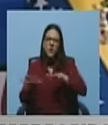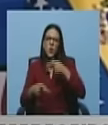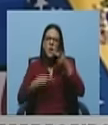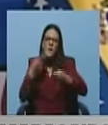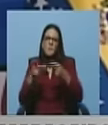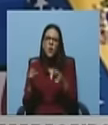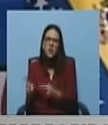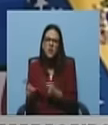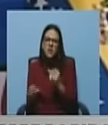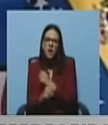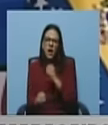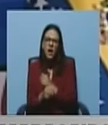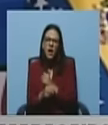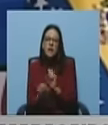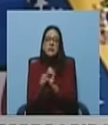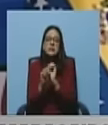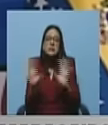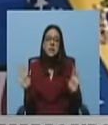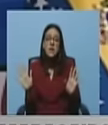Es el ejercicio de la política sin...